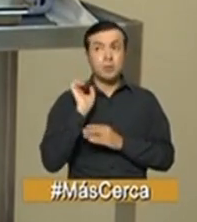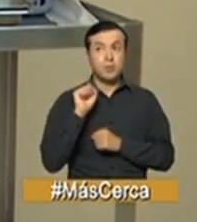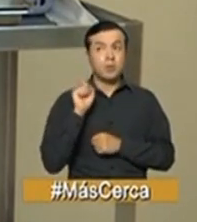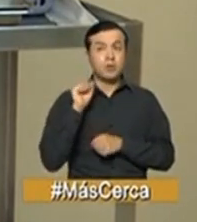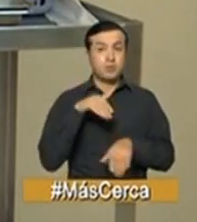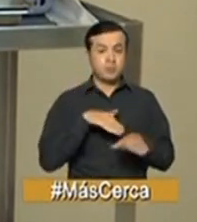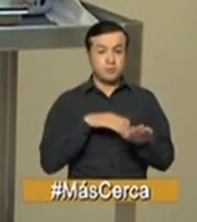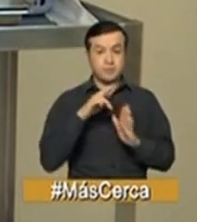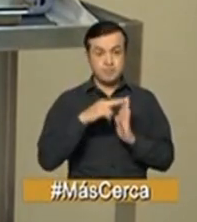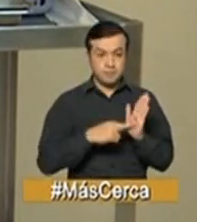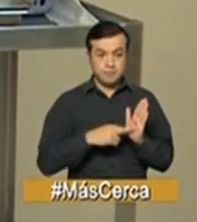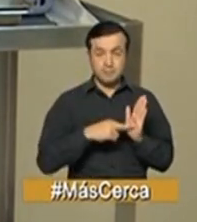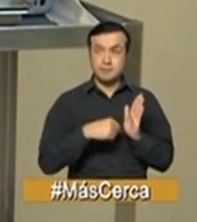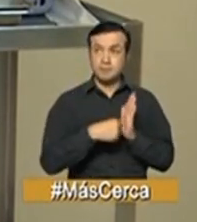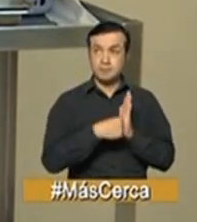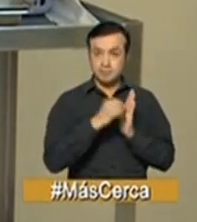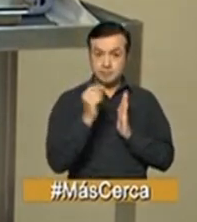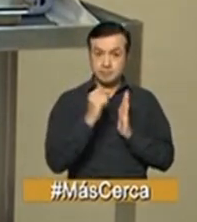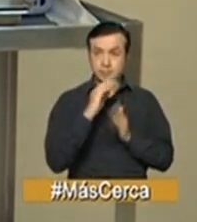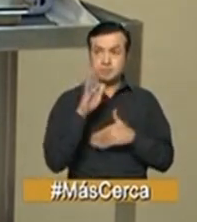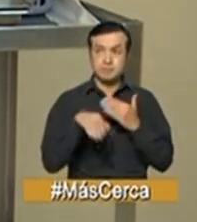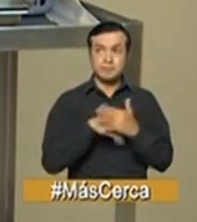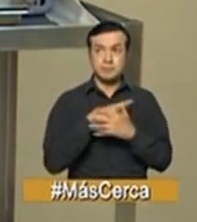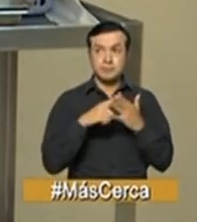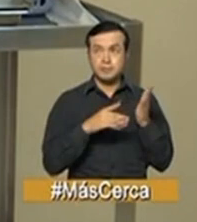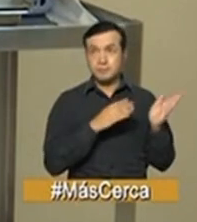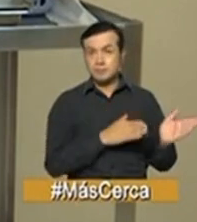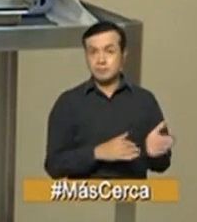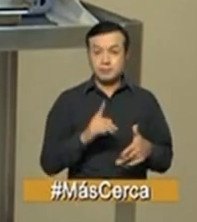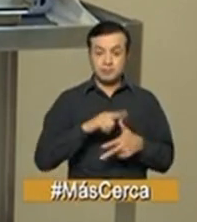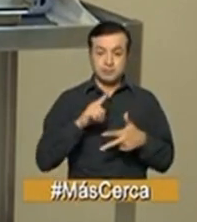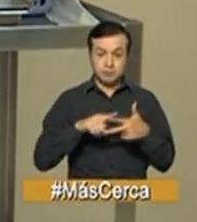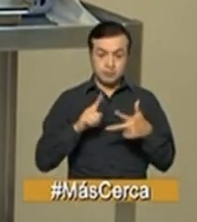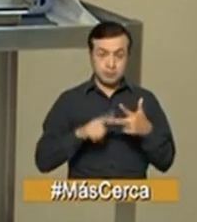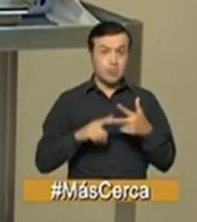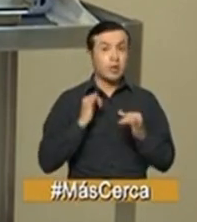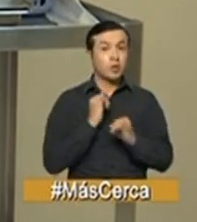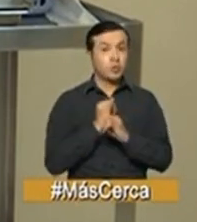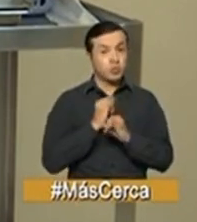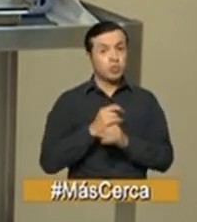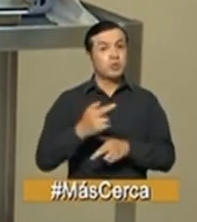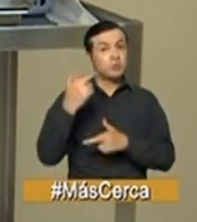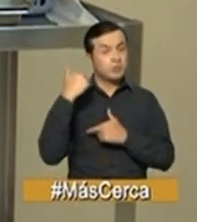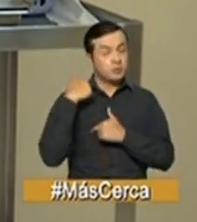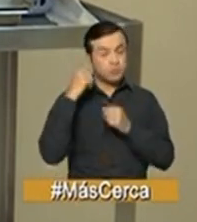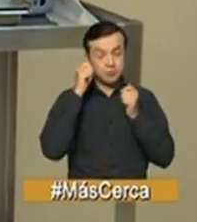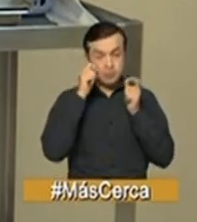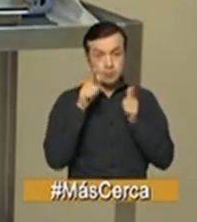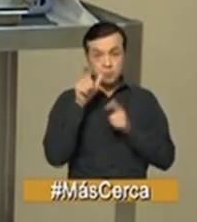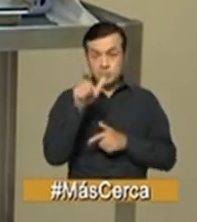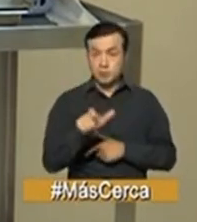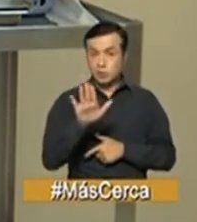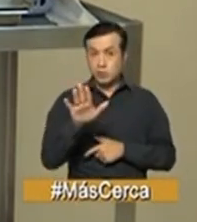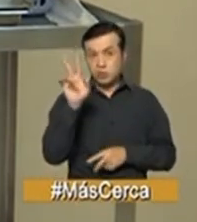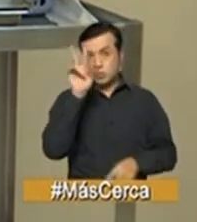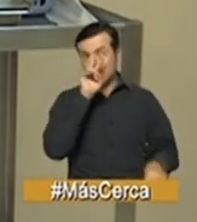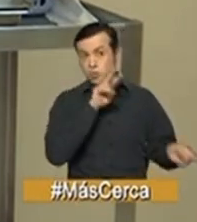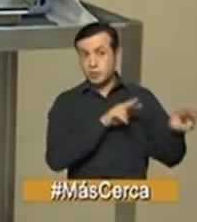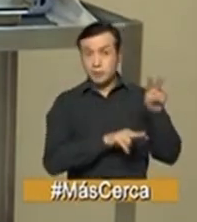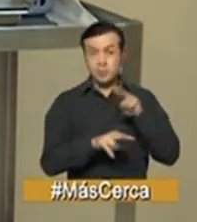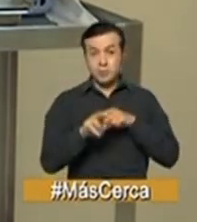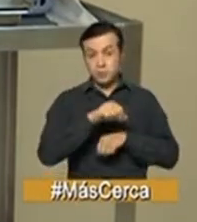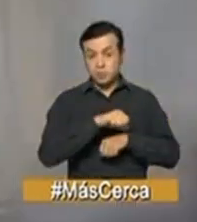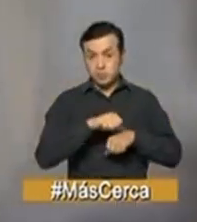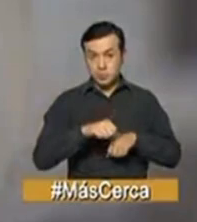tiene registrados. Entonces, estos son los tres entes reguladores que el paciente debe buscar a su